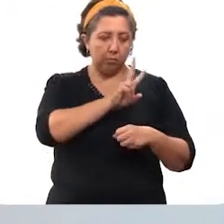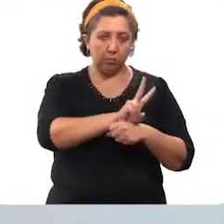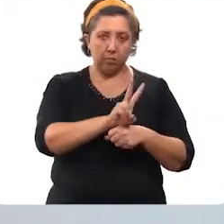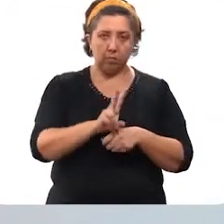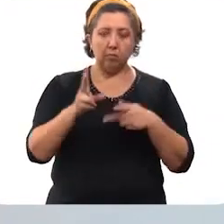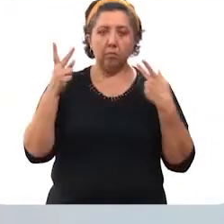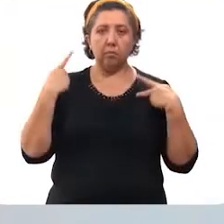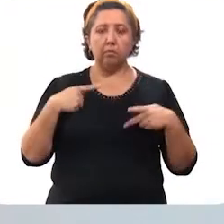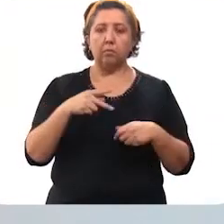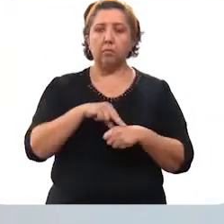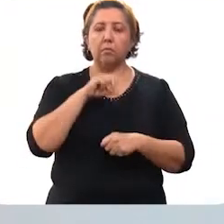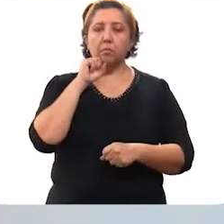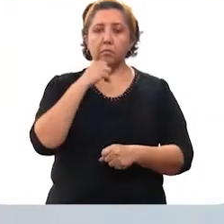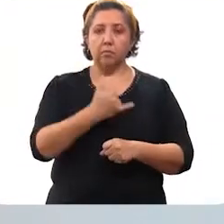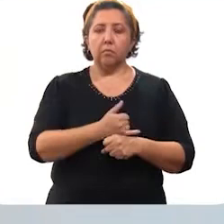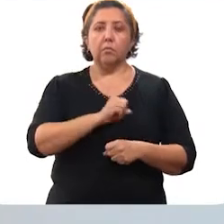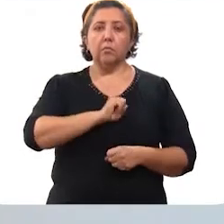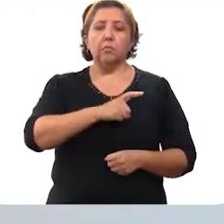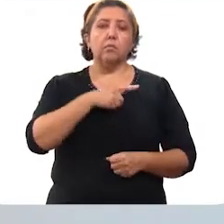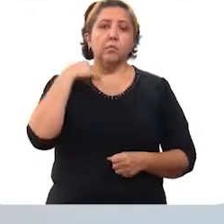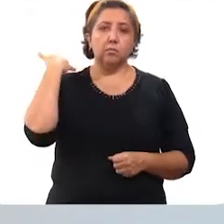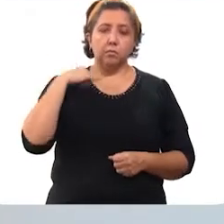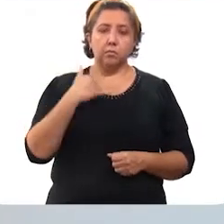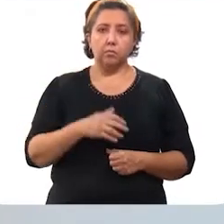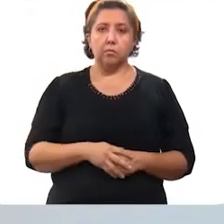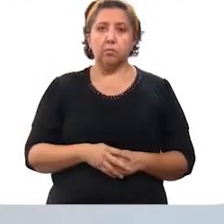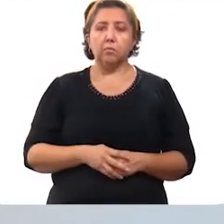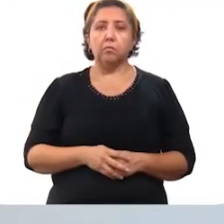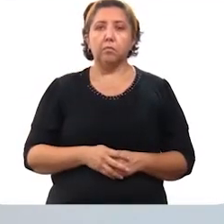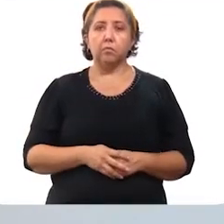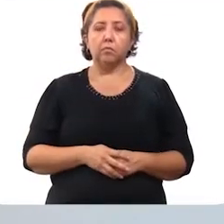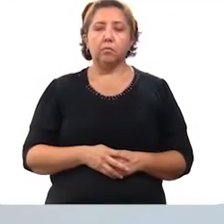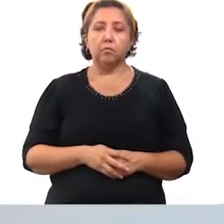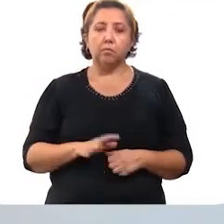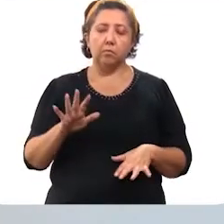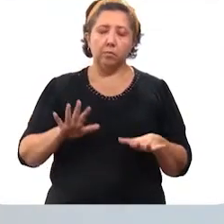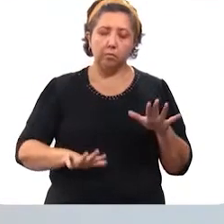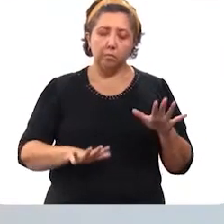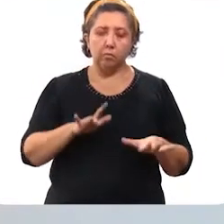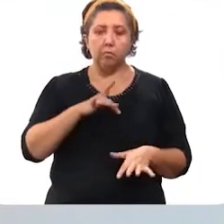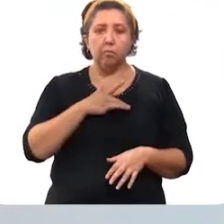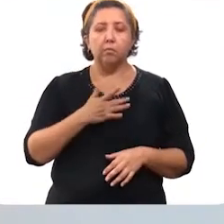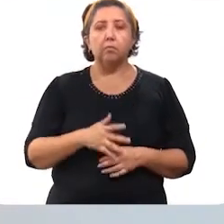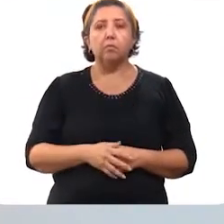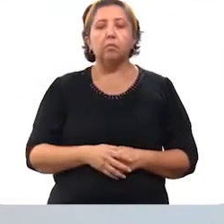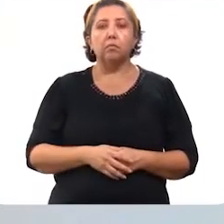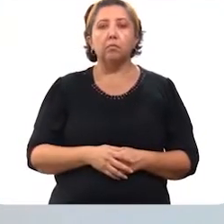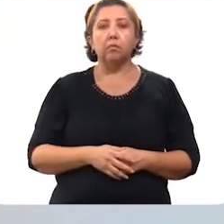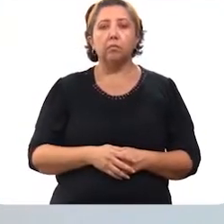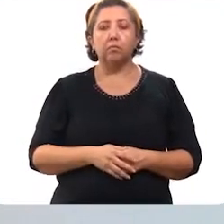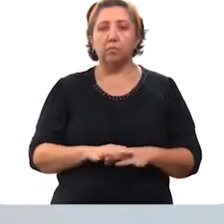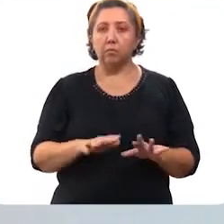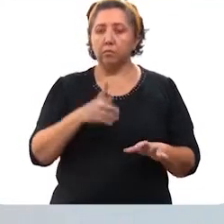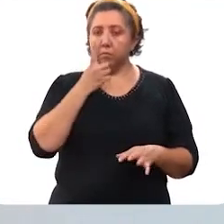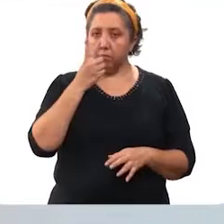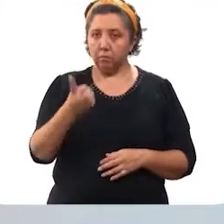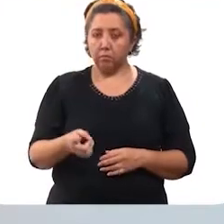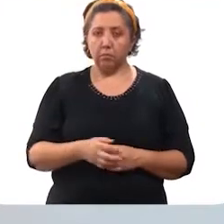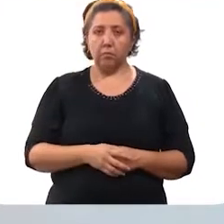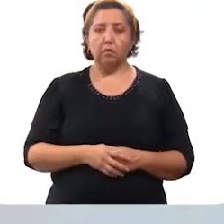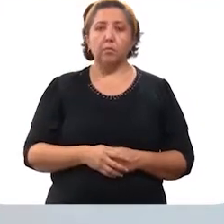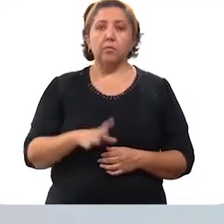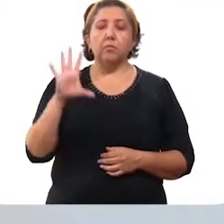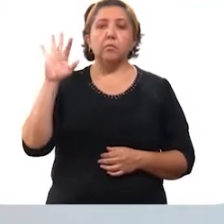y monitoreadas por personal médico de los servicios de salud de Yucatán. Presentan síntomas leves. Como ya se